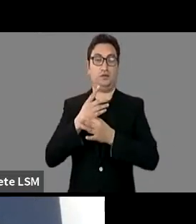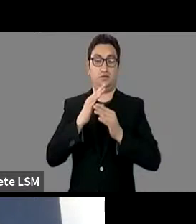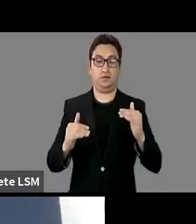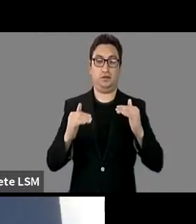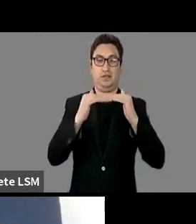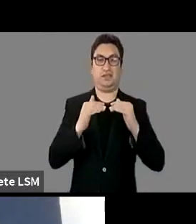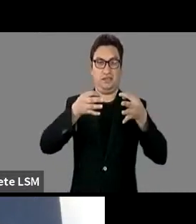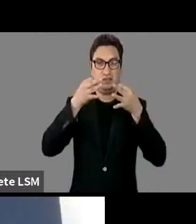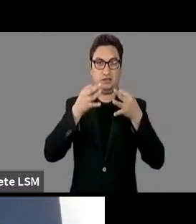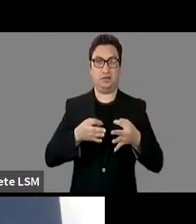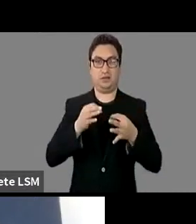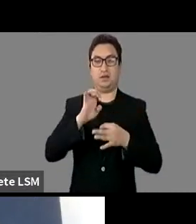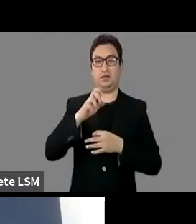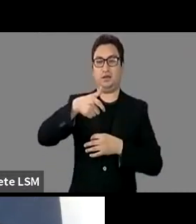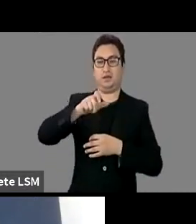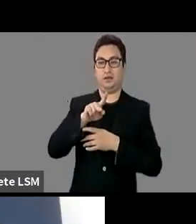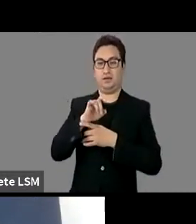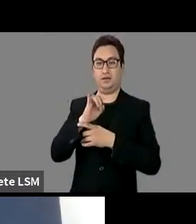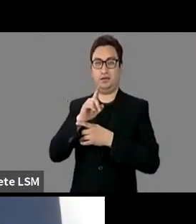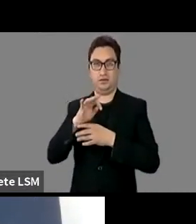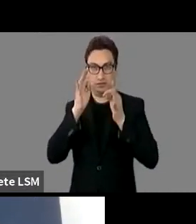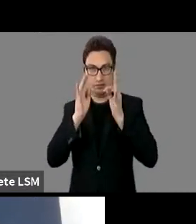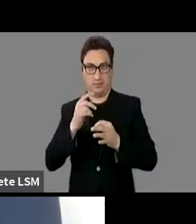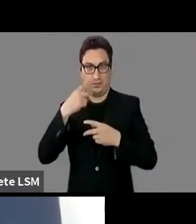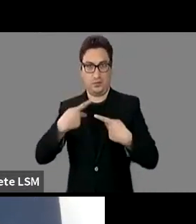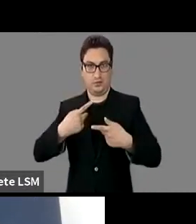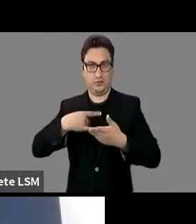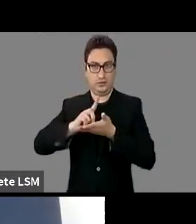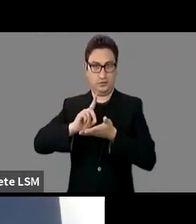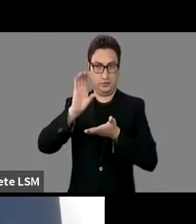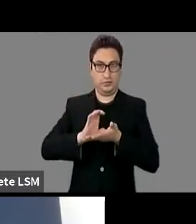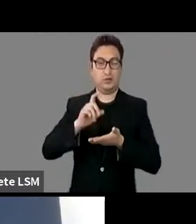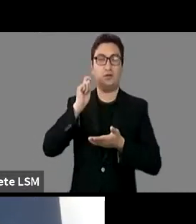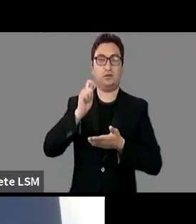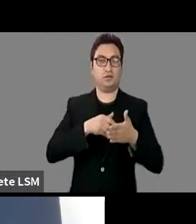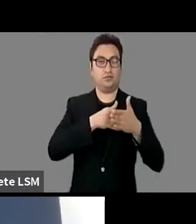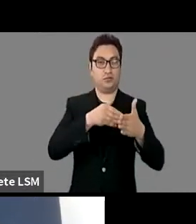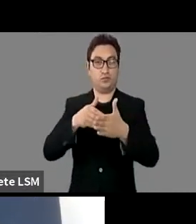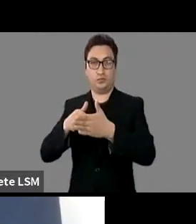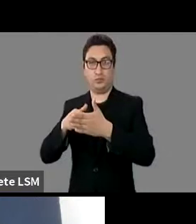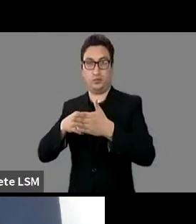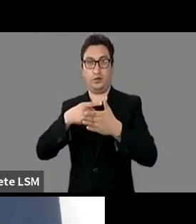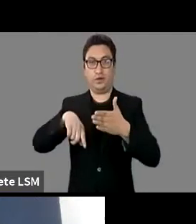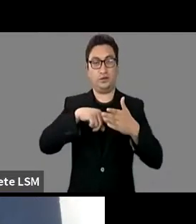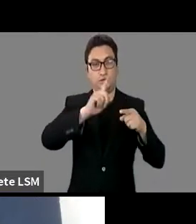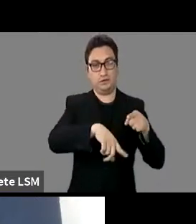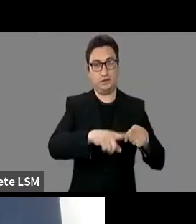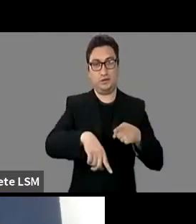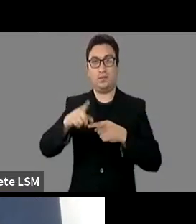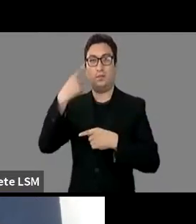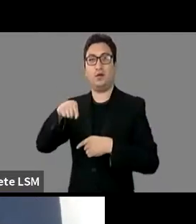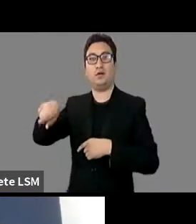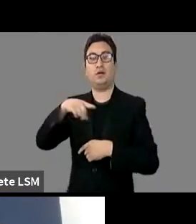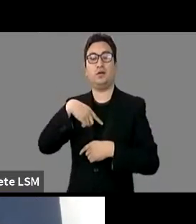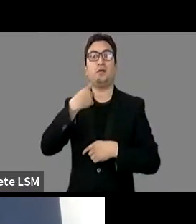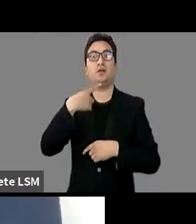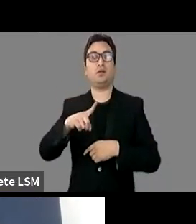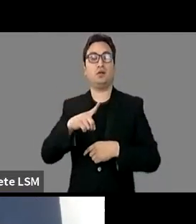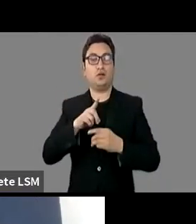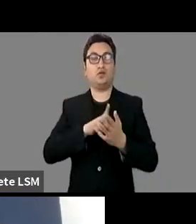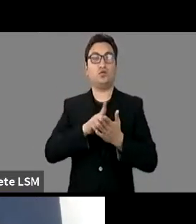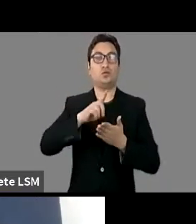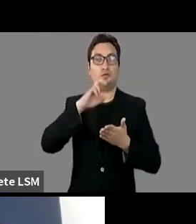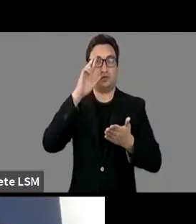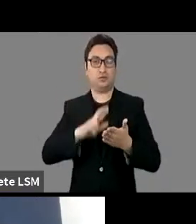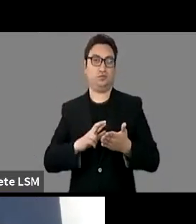con discapacidad requiere eliminar las barreras que previenen que puedan reclamar sus derechos accediendo a las